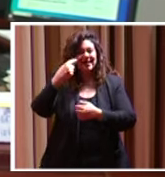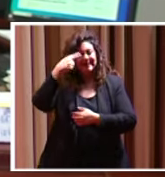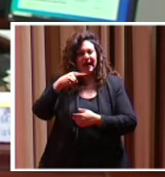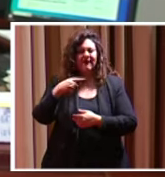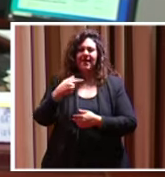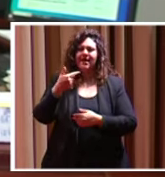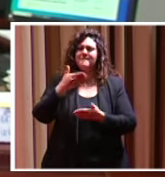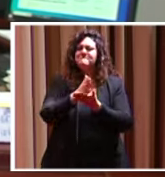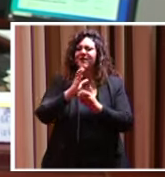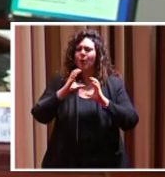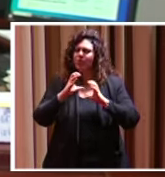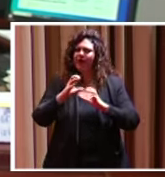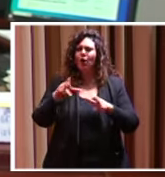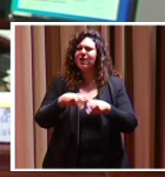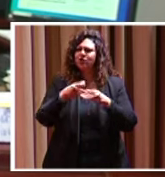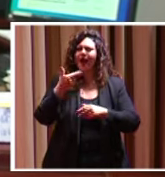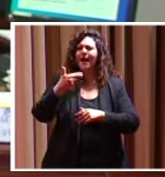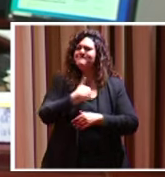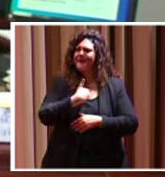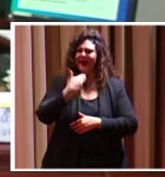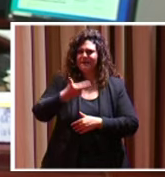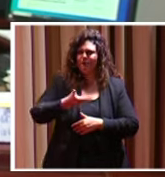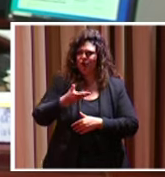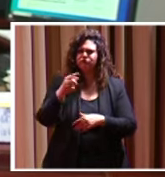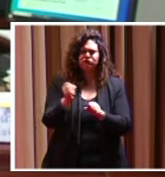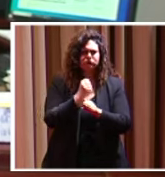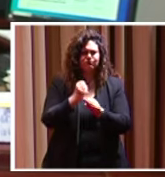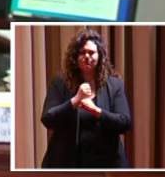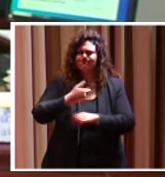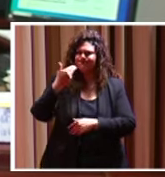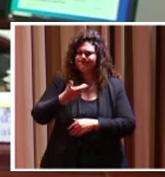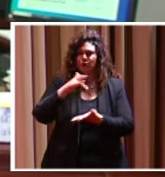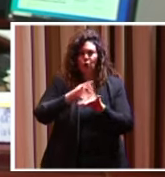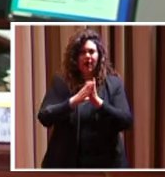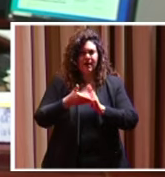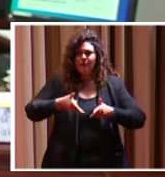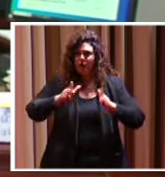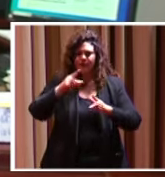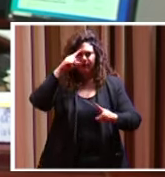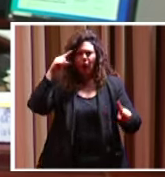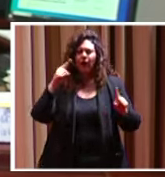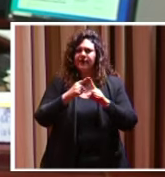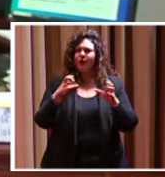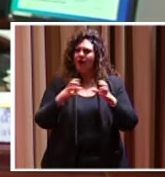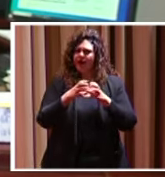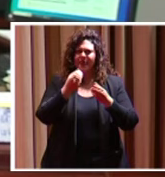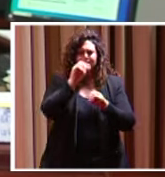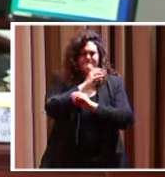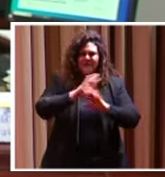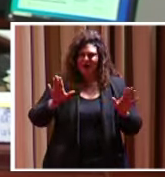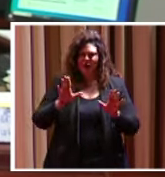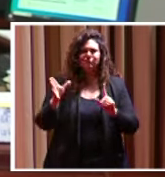papel de los medios en la sociedad. Esa labor resulta imprescindible en democracia para conseguir una Granada